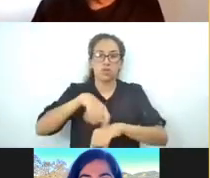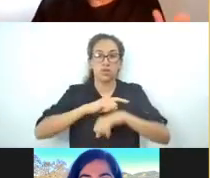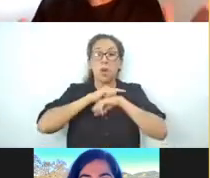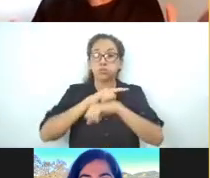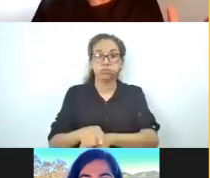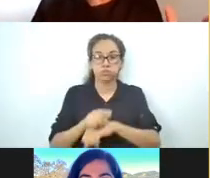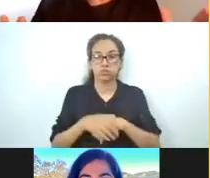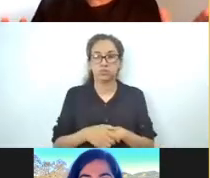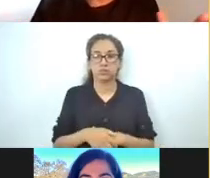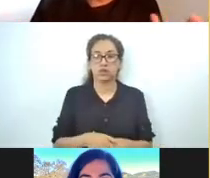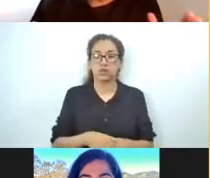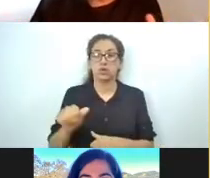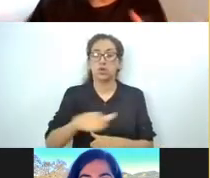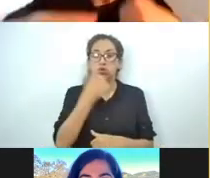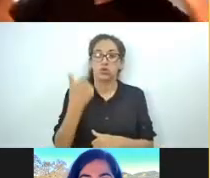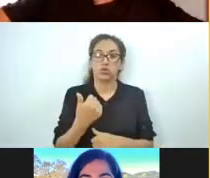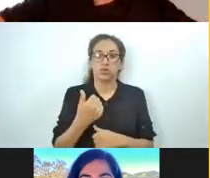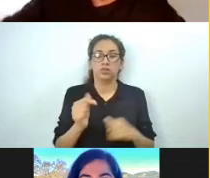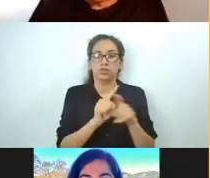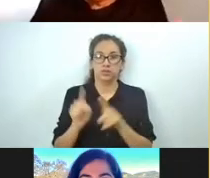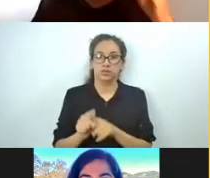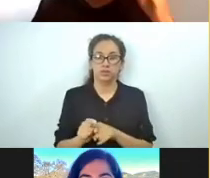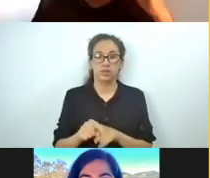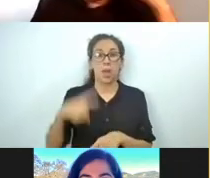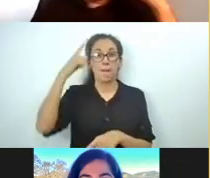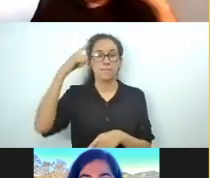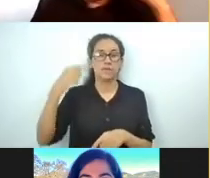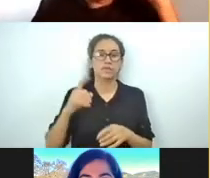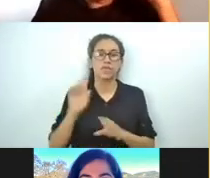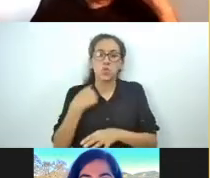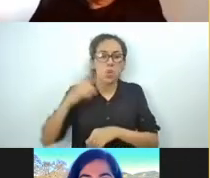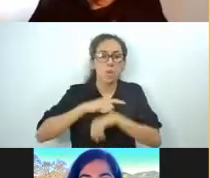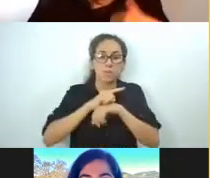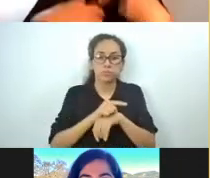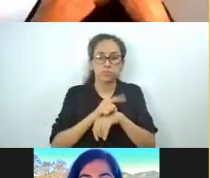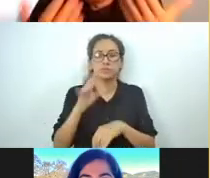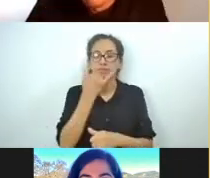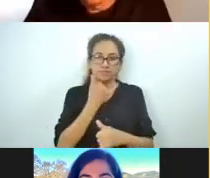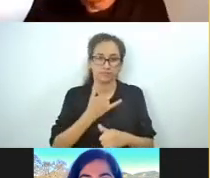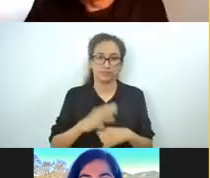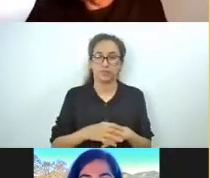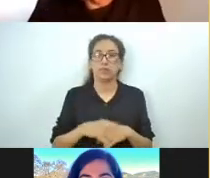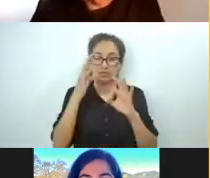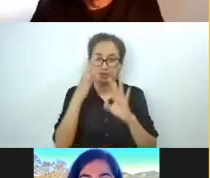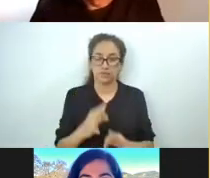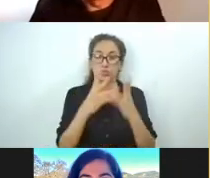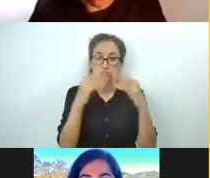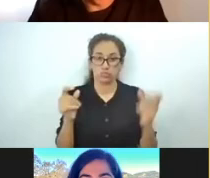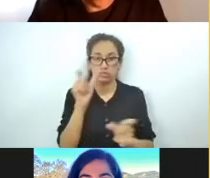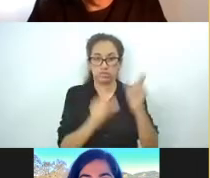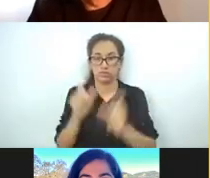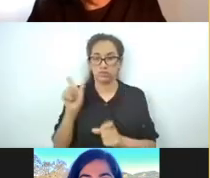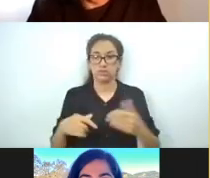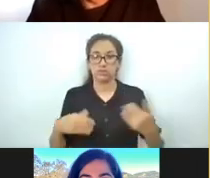¿no? Y también existe lo que es el que se cree prematuro, ¿no? Que la verdad es que son muchos de los pacientes que